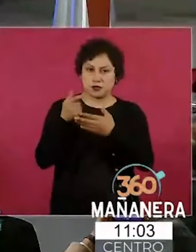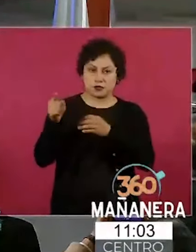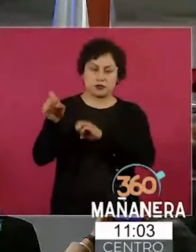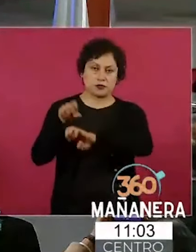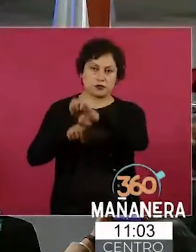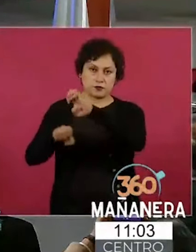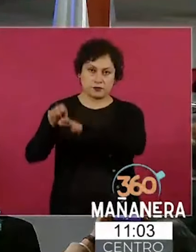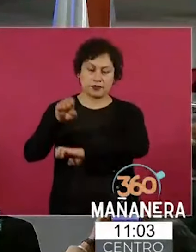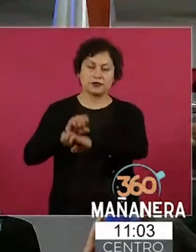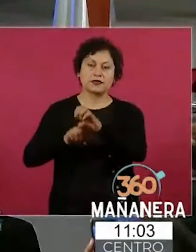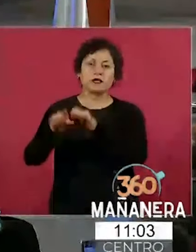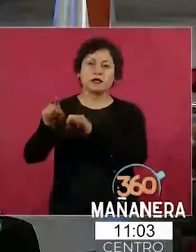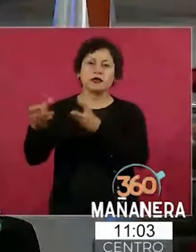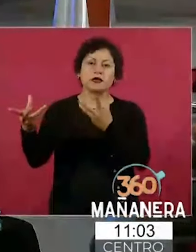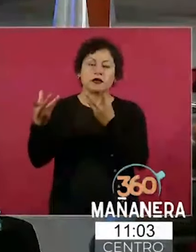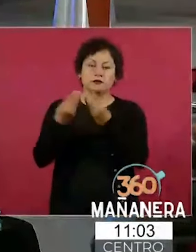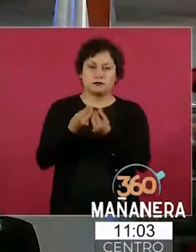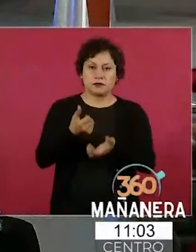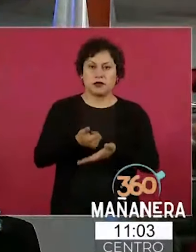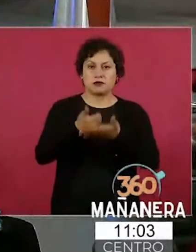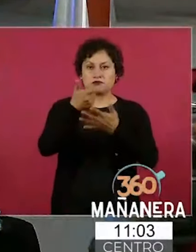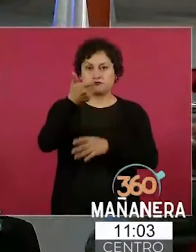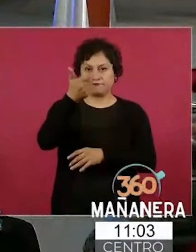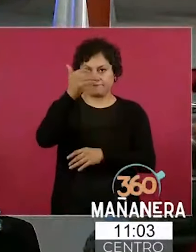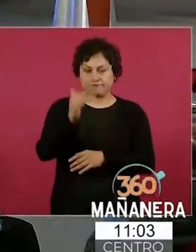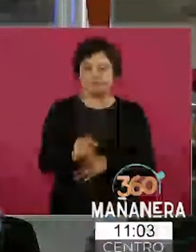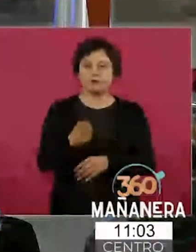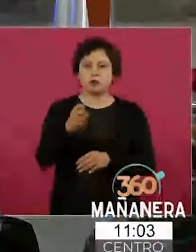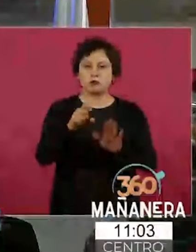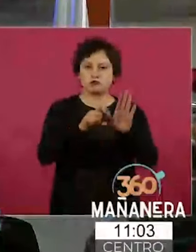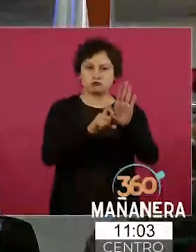mismos 5 campos de seguridad.